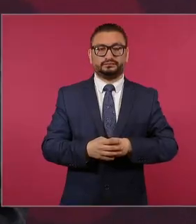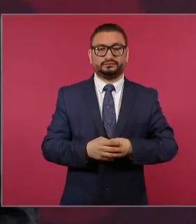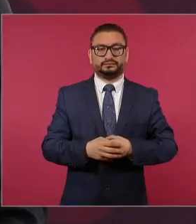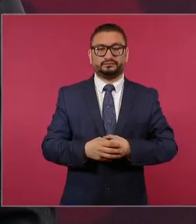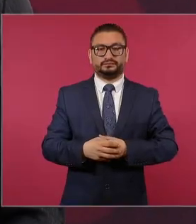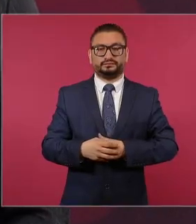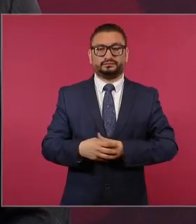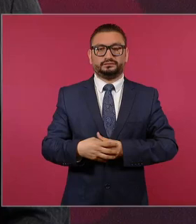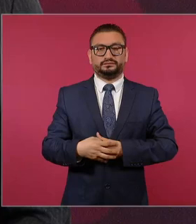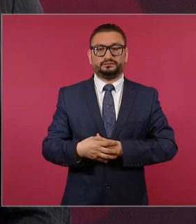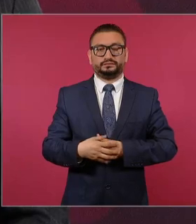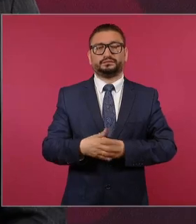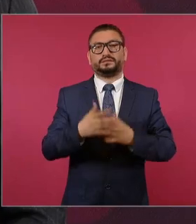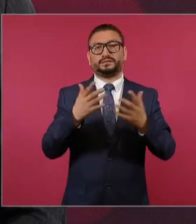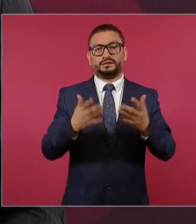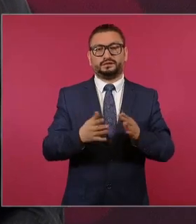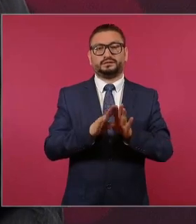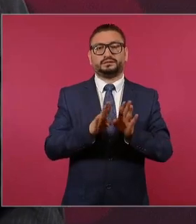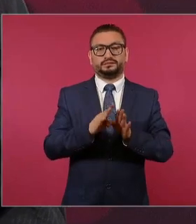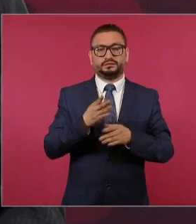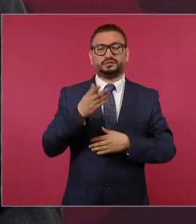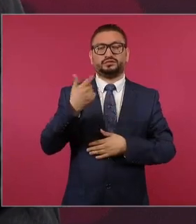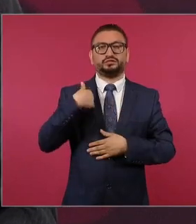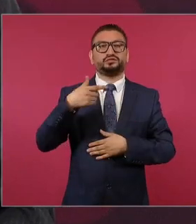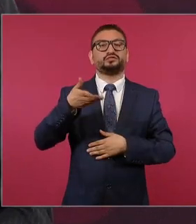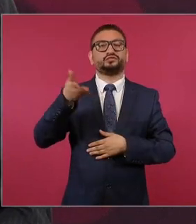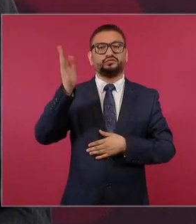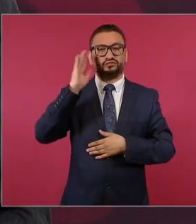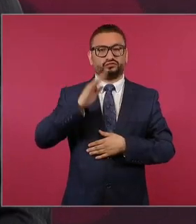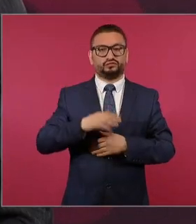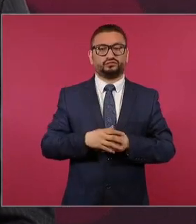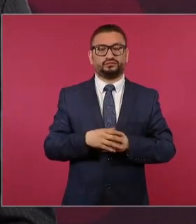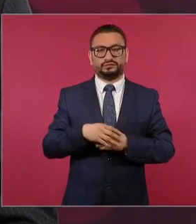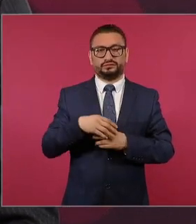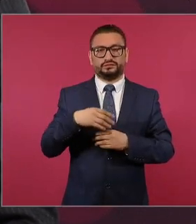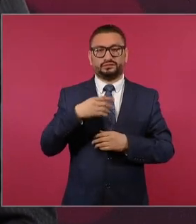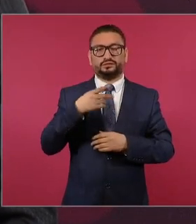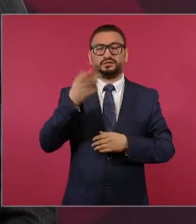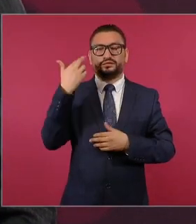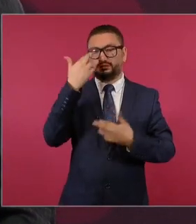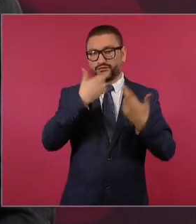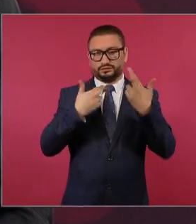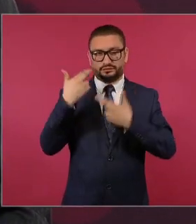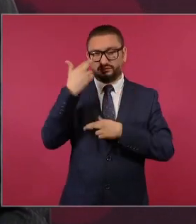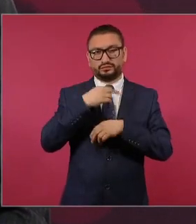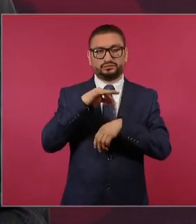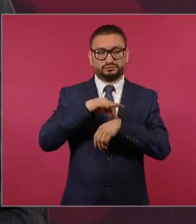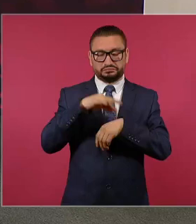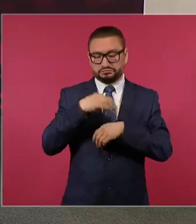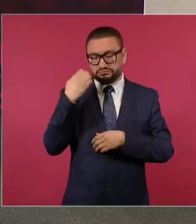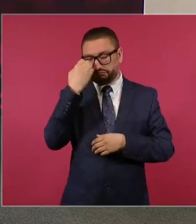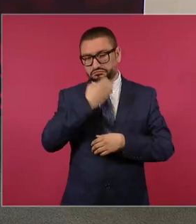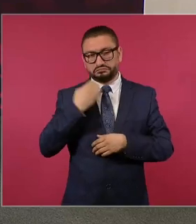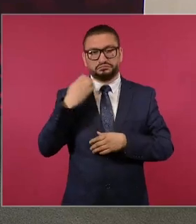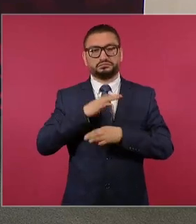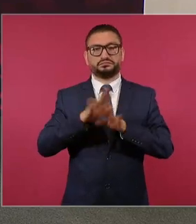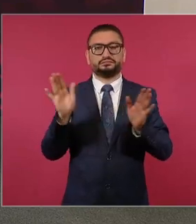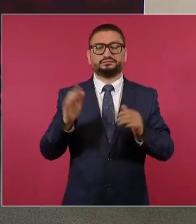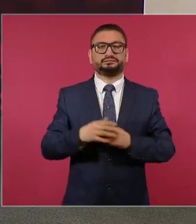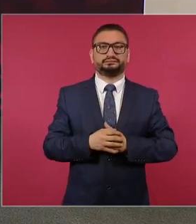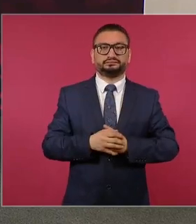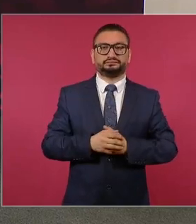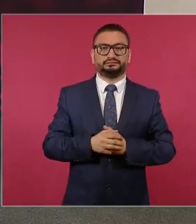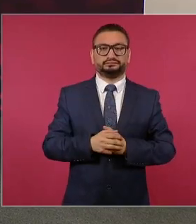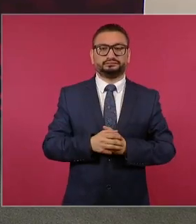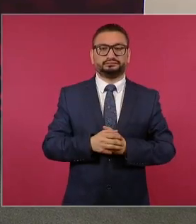Ah, pues ¿cómo no lo voy a decir? Fui a darme un chequeo médico. Médico. ¿Qué tal? ¿Y cómo